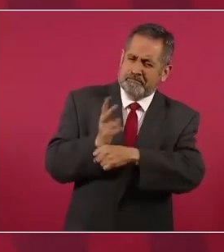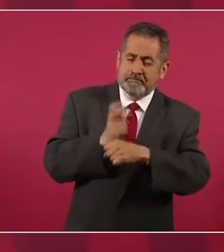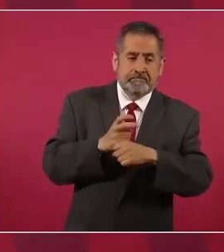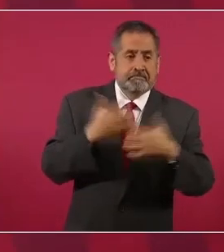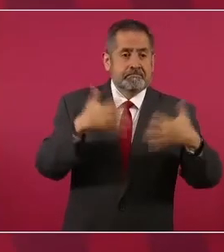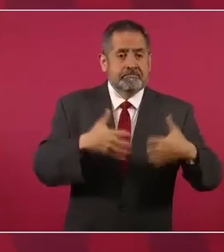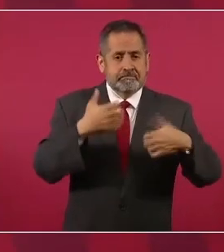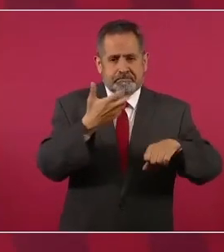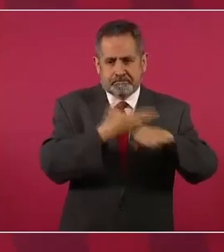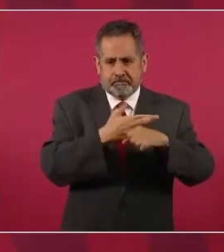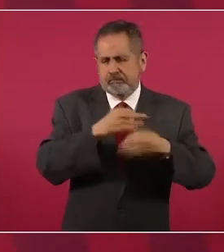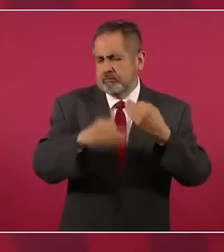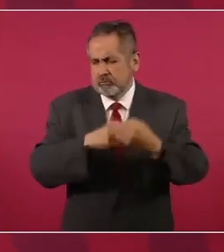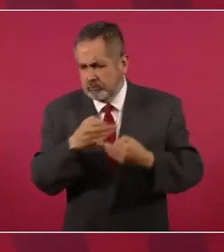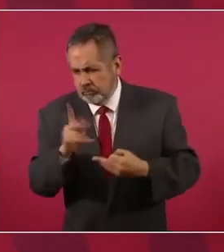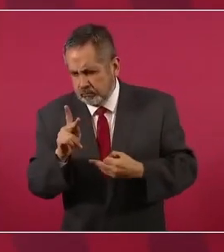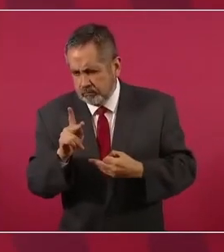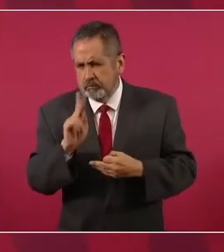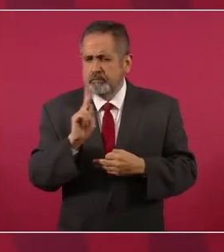empresariales, no todas,